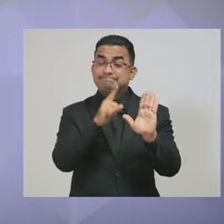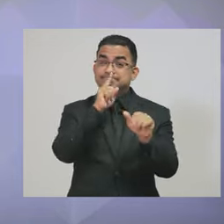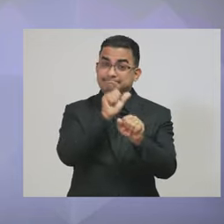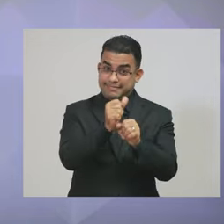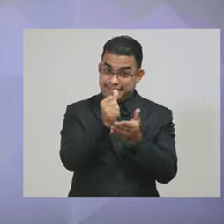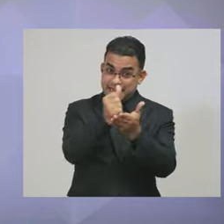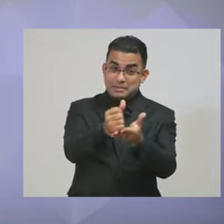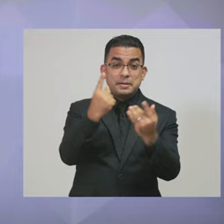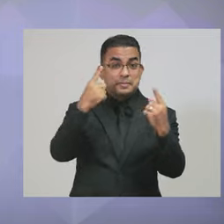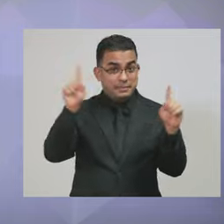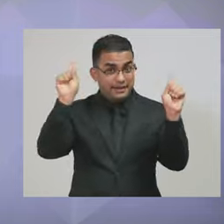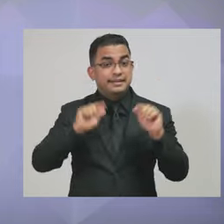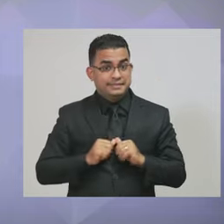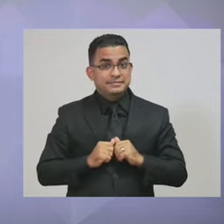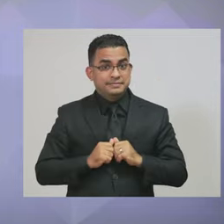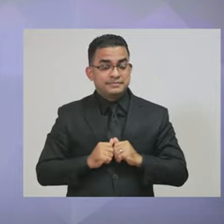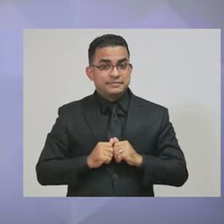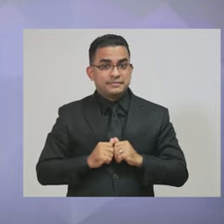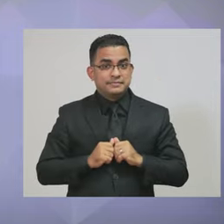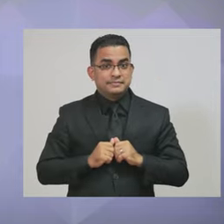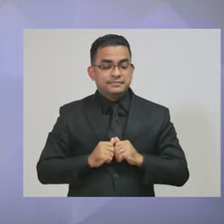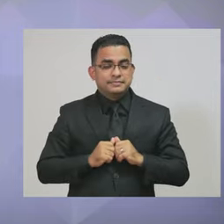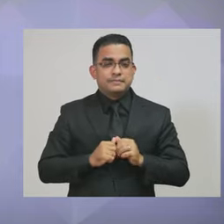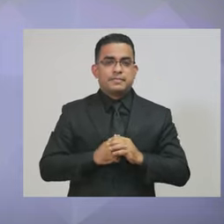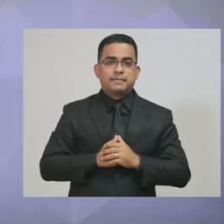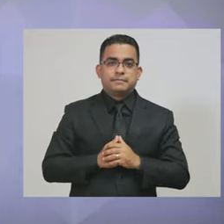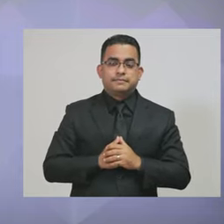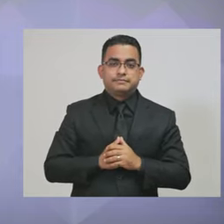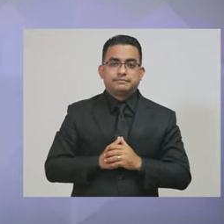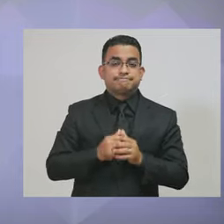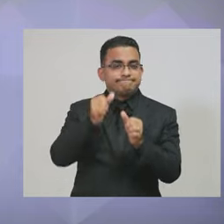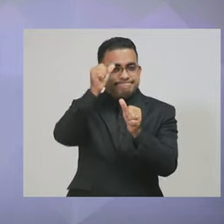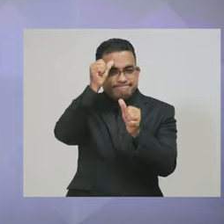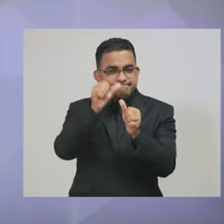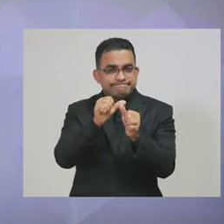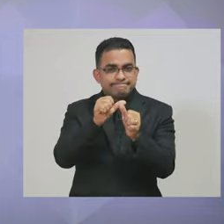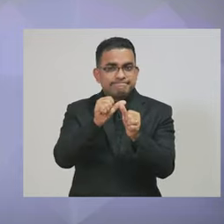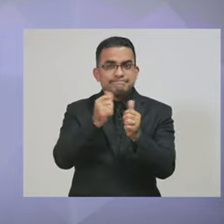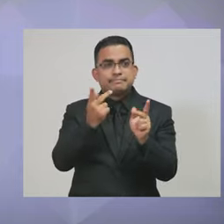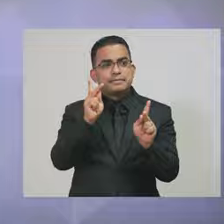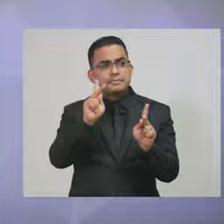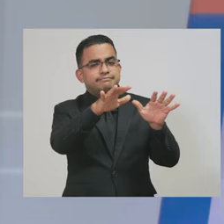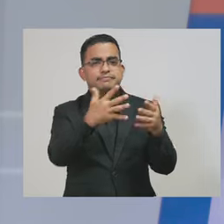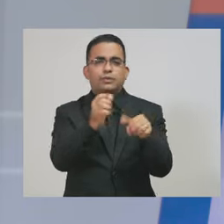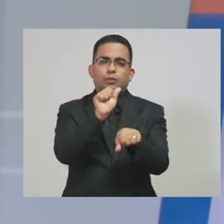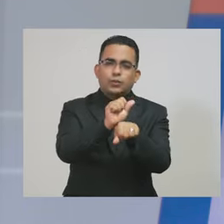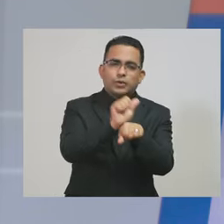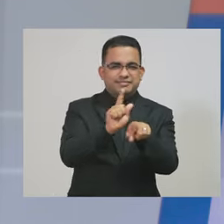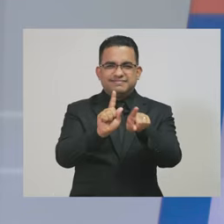éticos son la garantía del verdadero éxito y la verdadera realización como personas